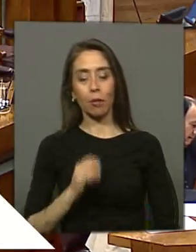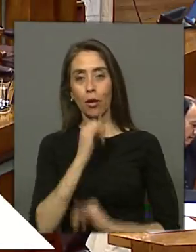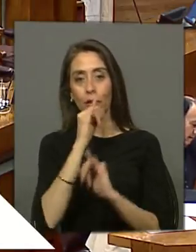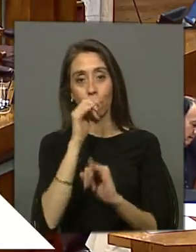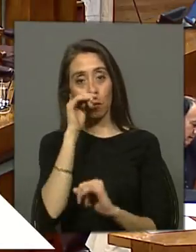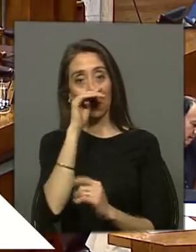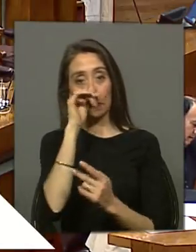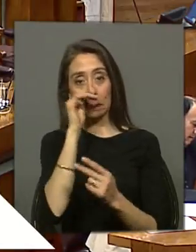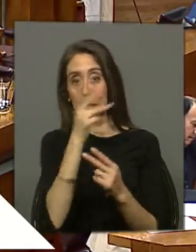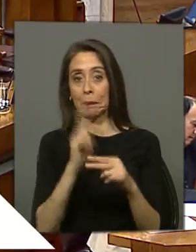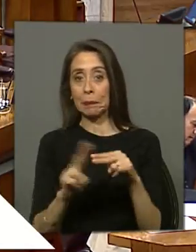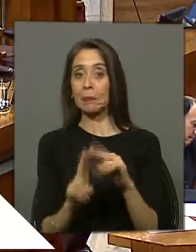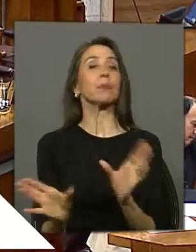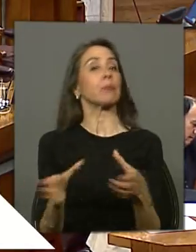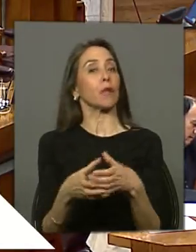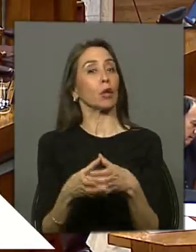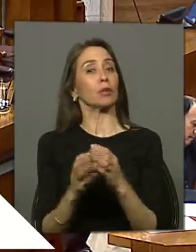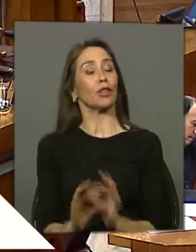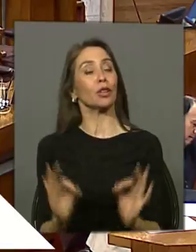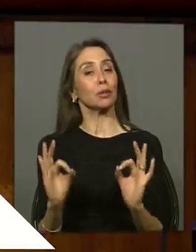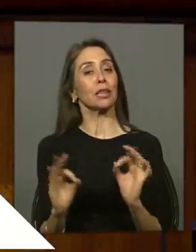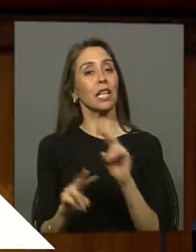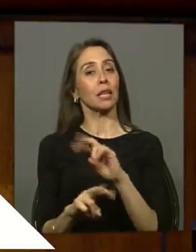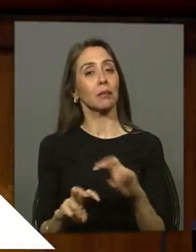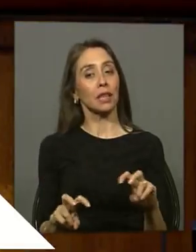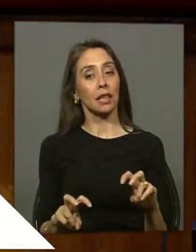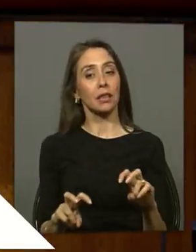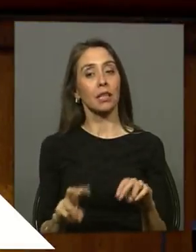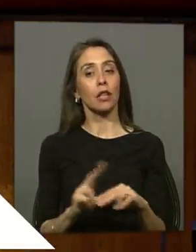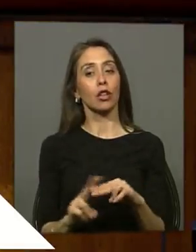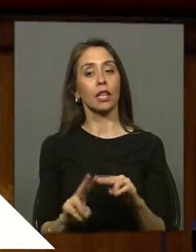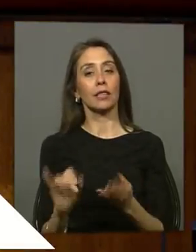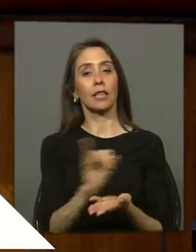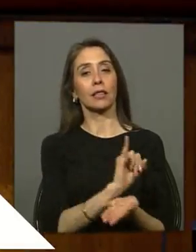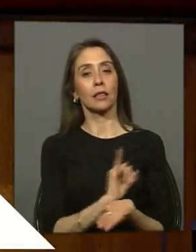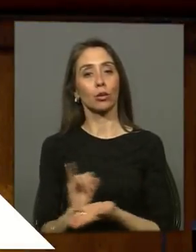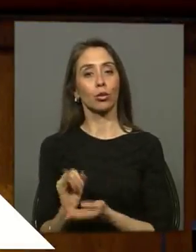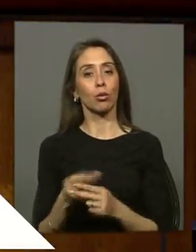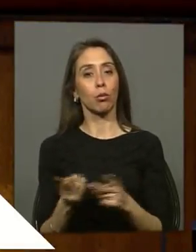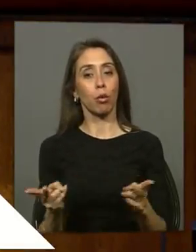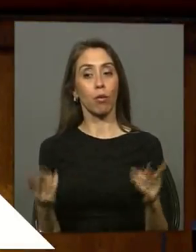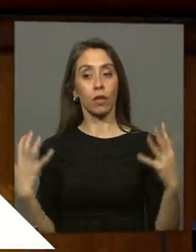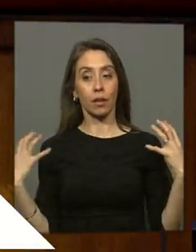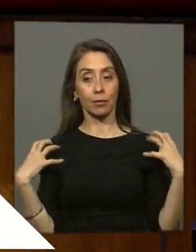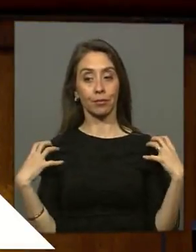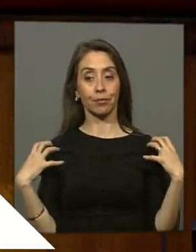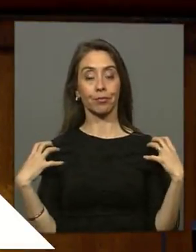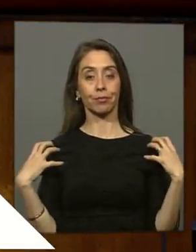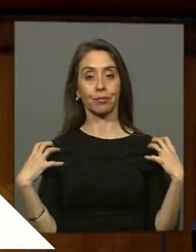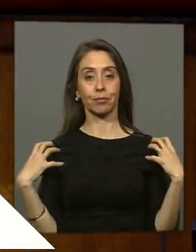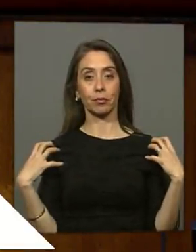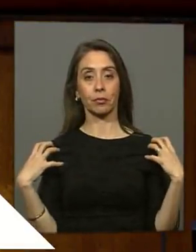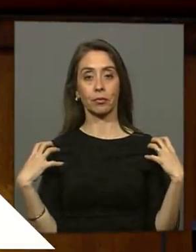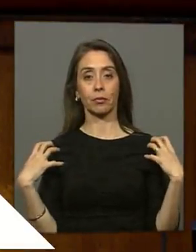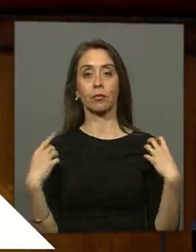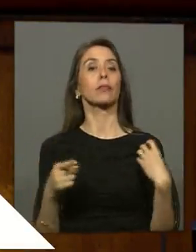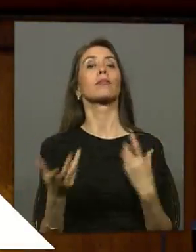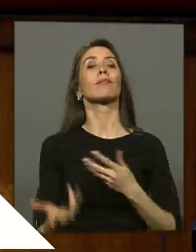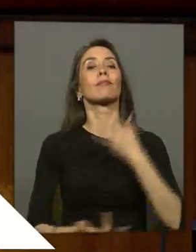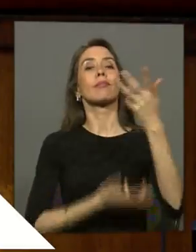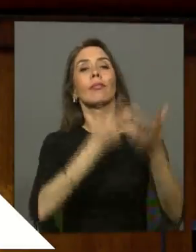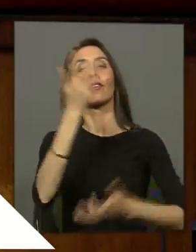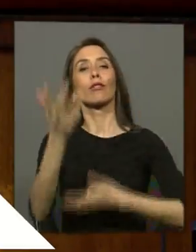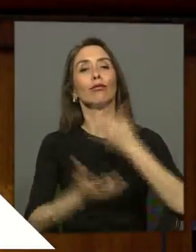cometido de la comisión especial investigadora de la actuación de los organismos públicos competentes en relación con el incendio